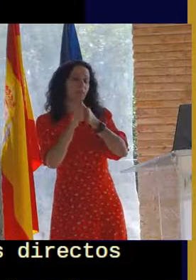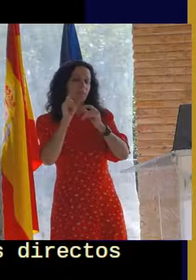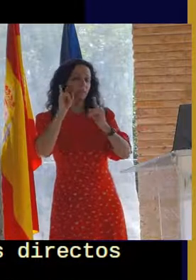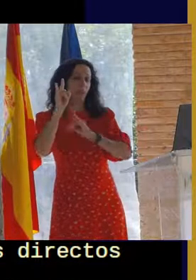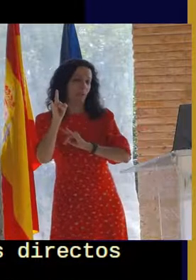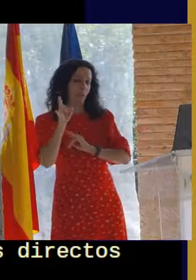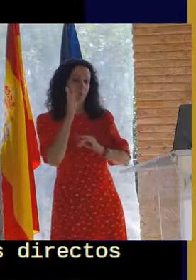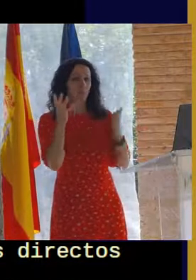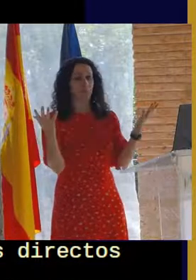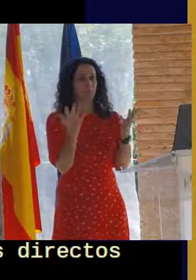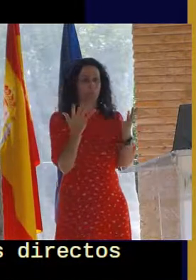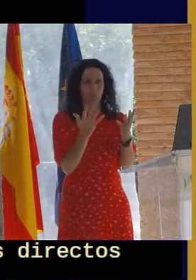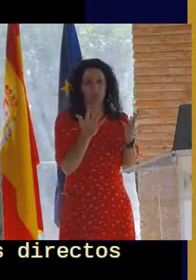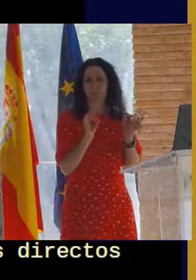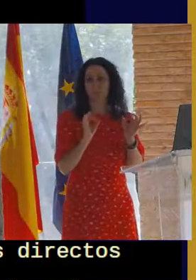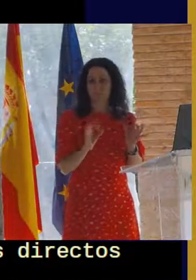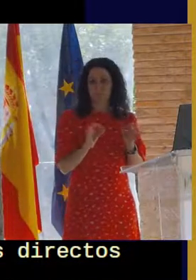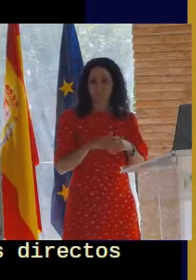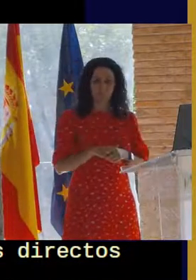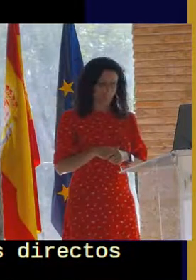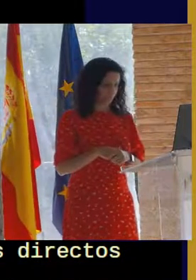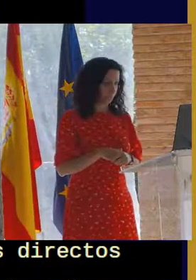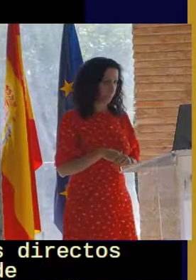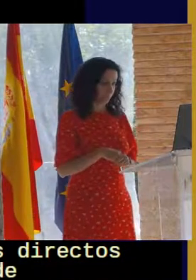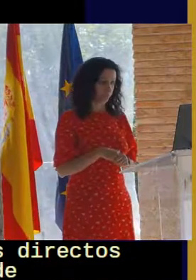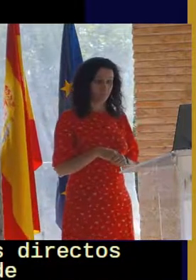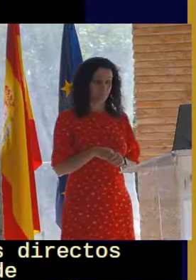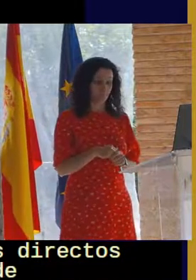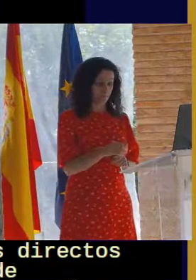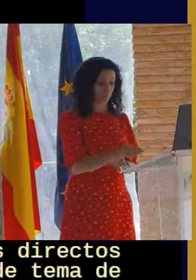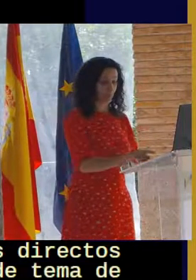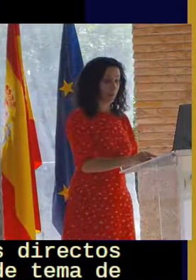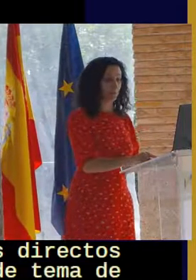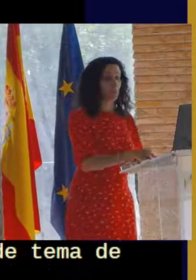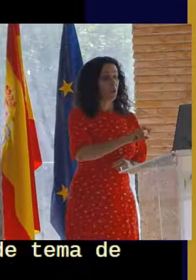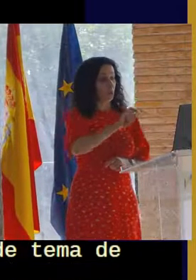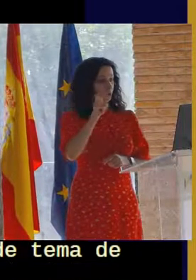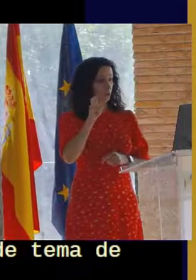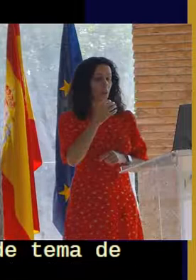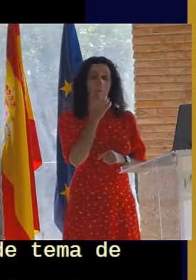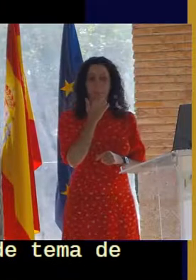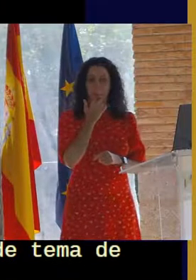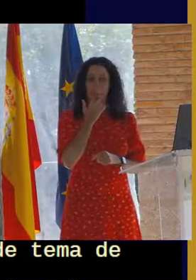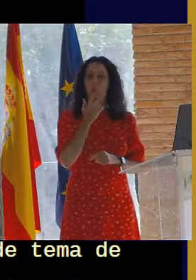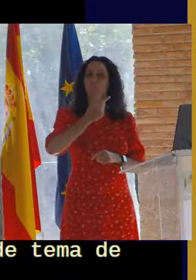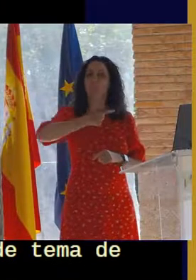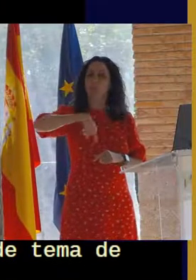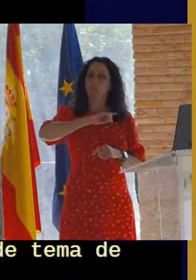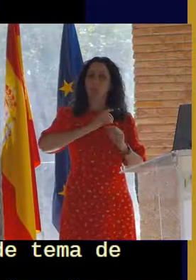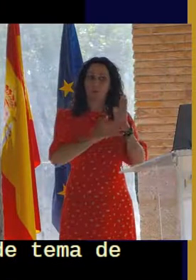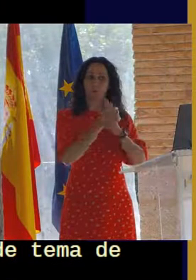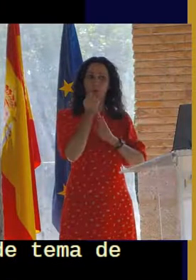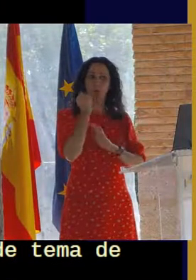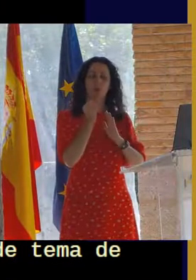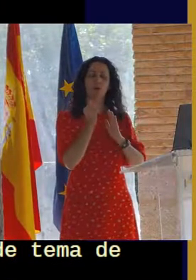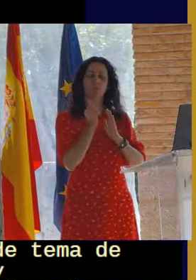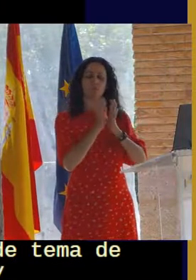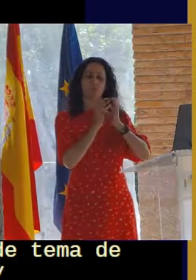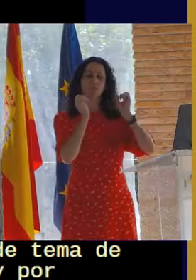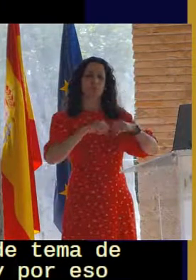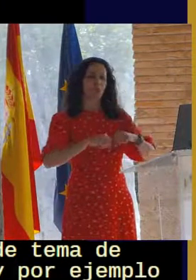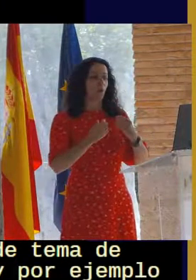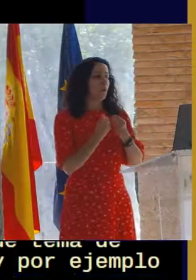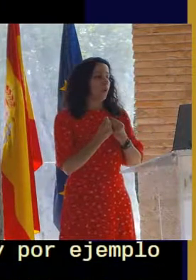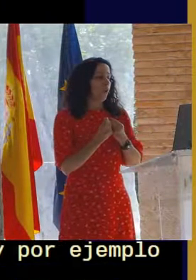e a esos servicios pues por ejemplo de de tema de emergencia para poder contactar de forma rápida y por